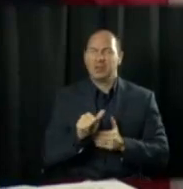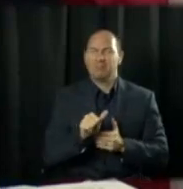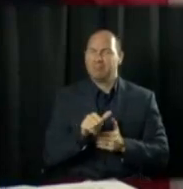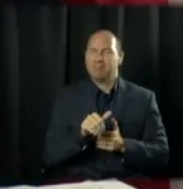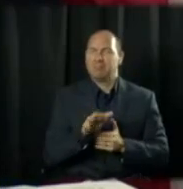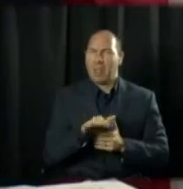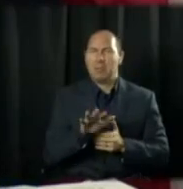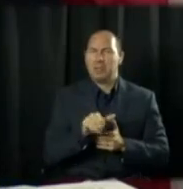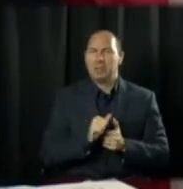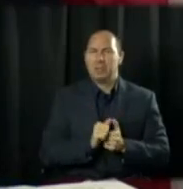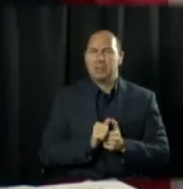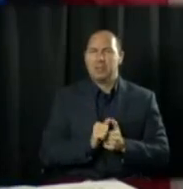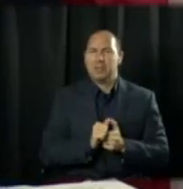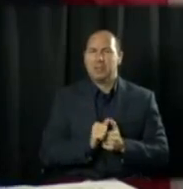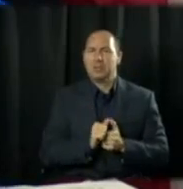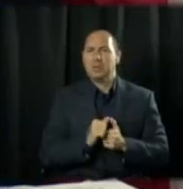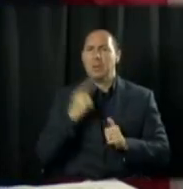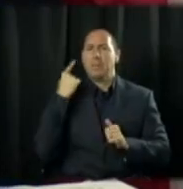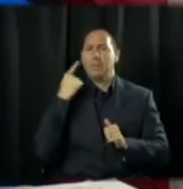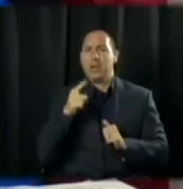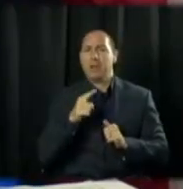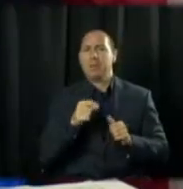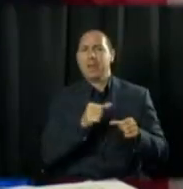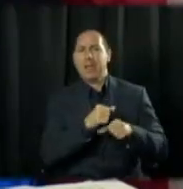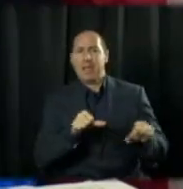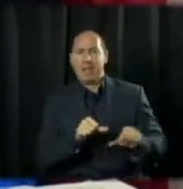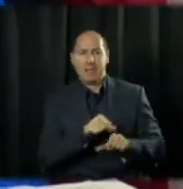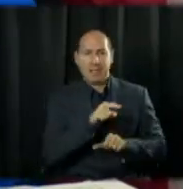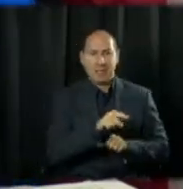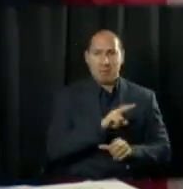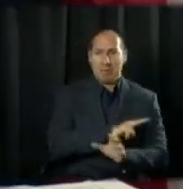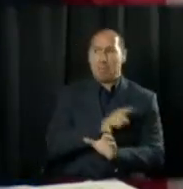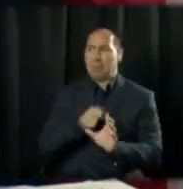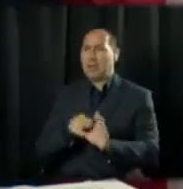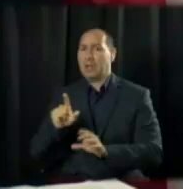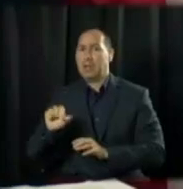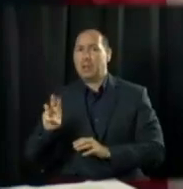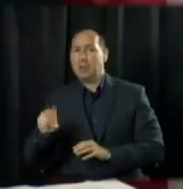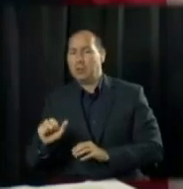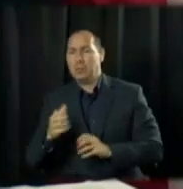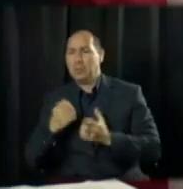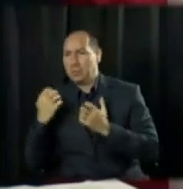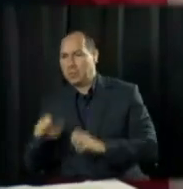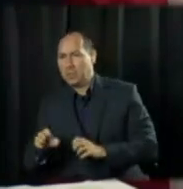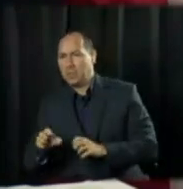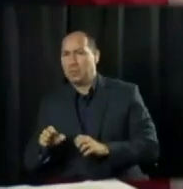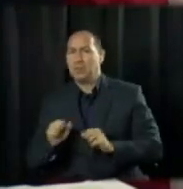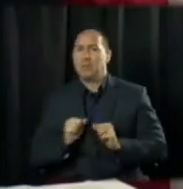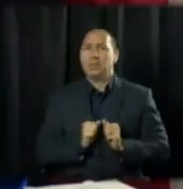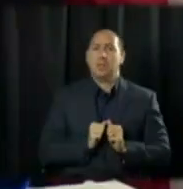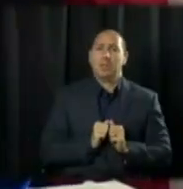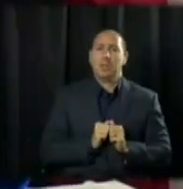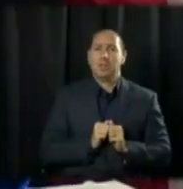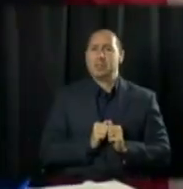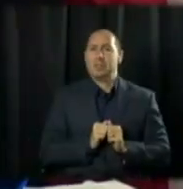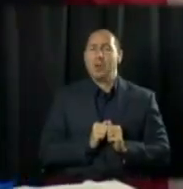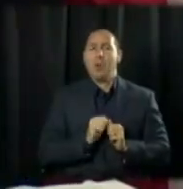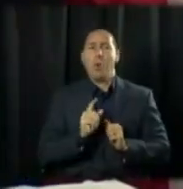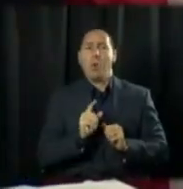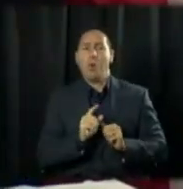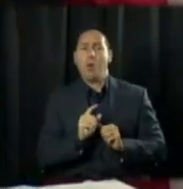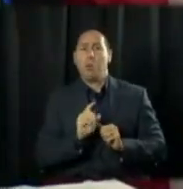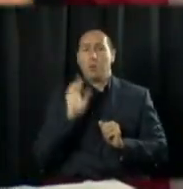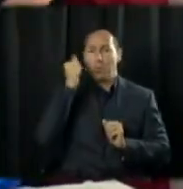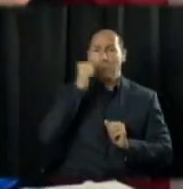son 85 millones para permitir que los que no quieren unirse a Luma y que no quieren entrar en el gobierno